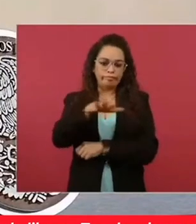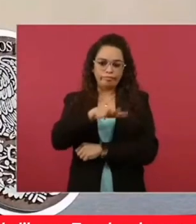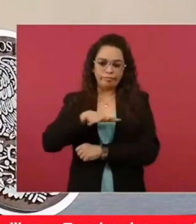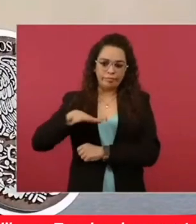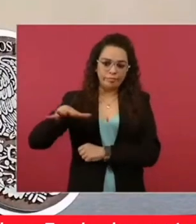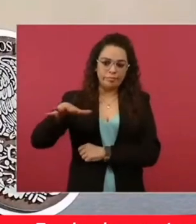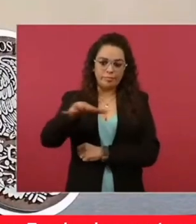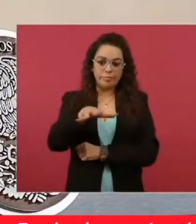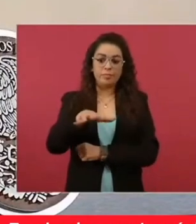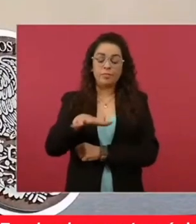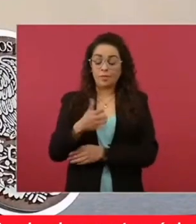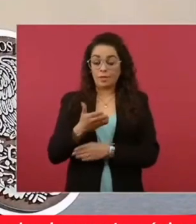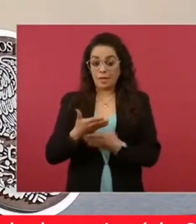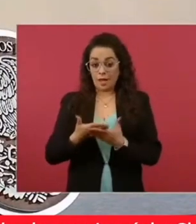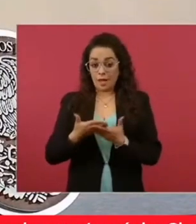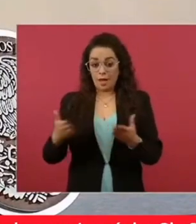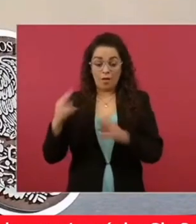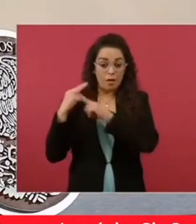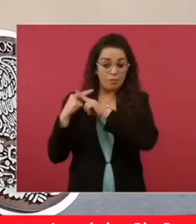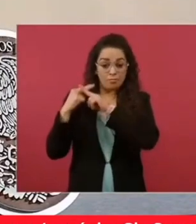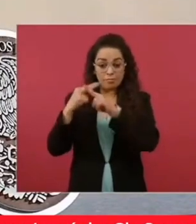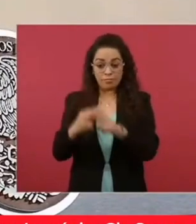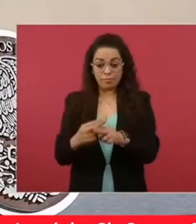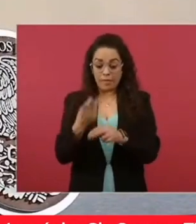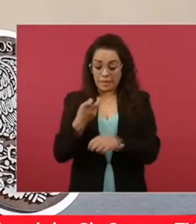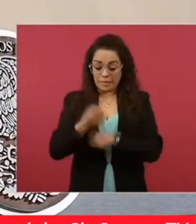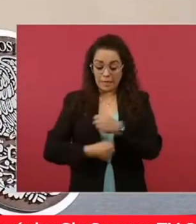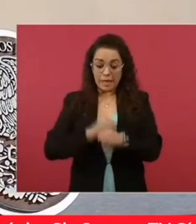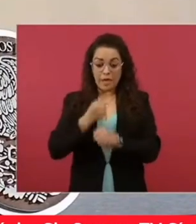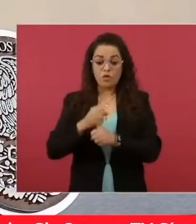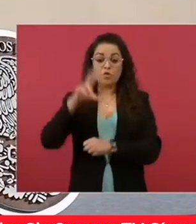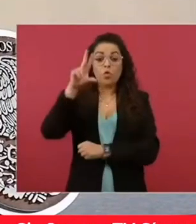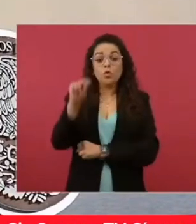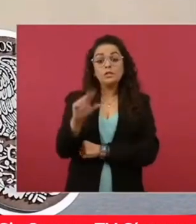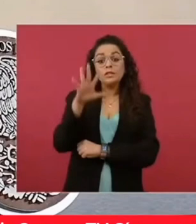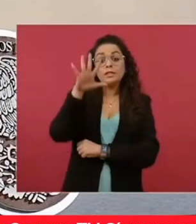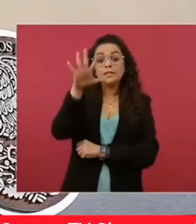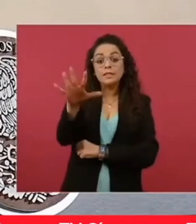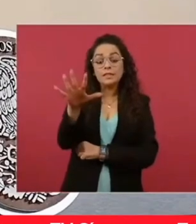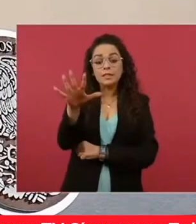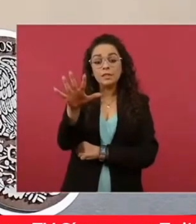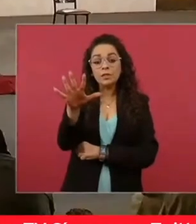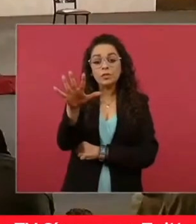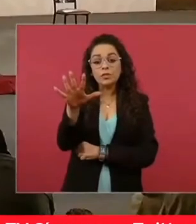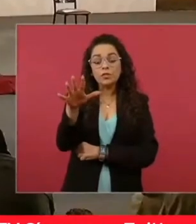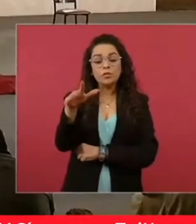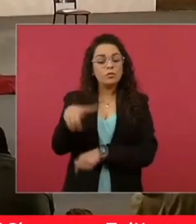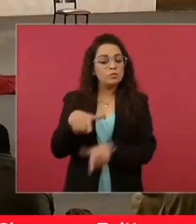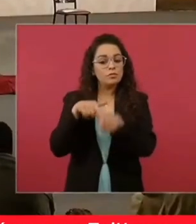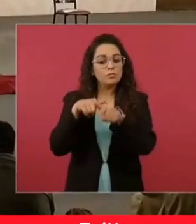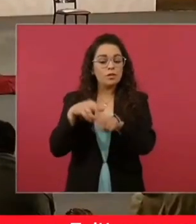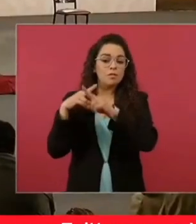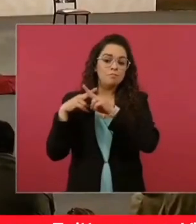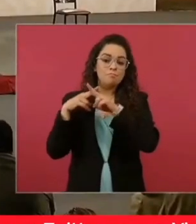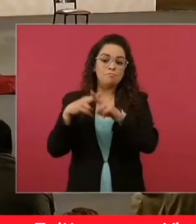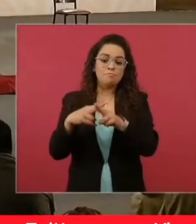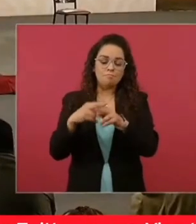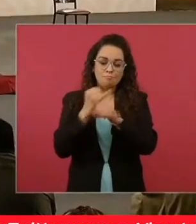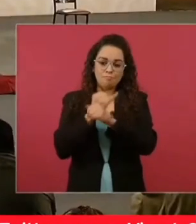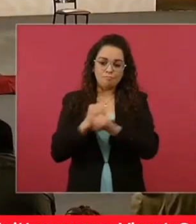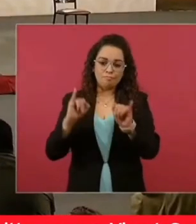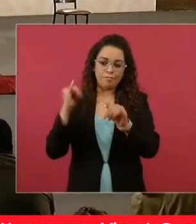cumpliendo cinco este año está cumpliendo 85 años de existencia